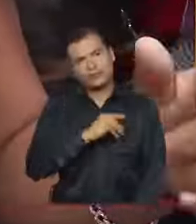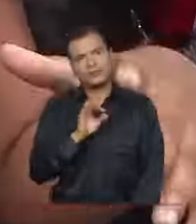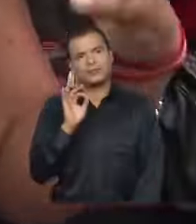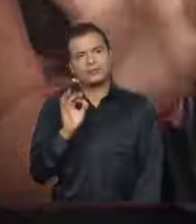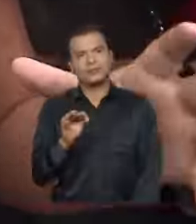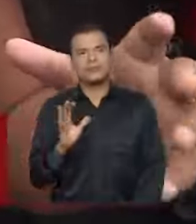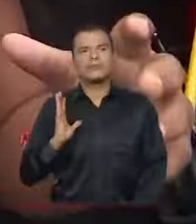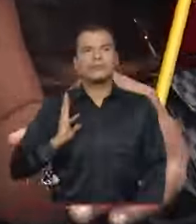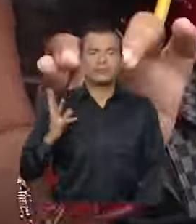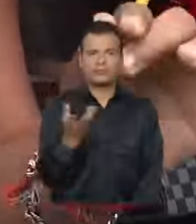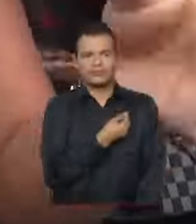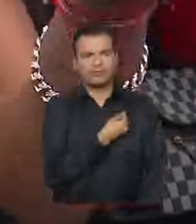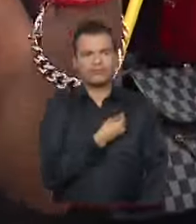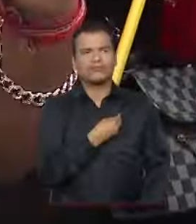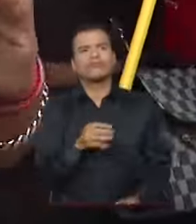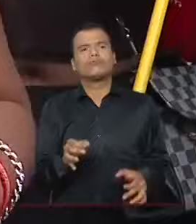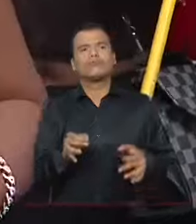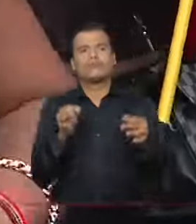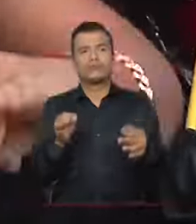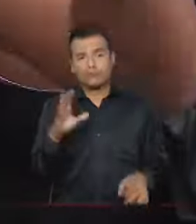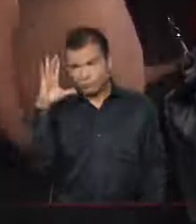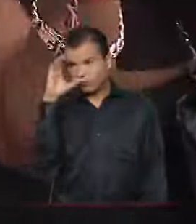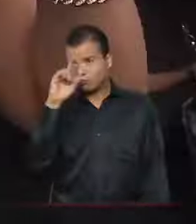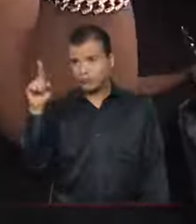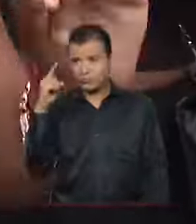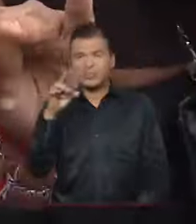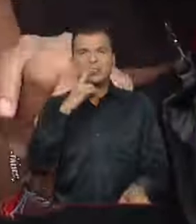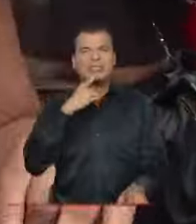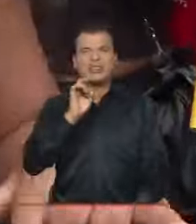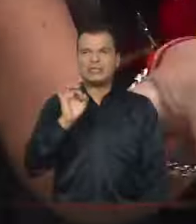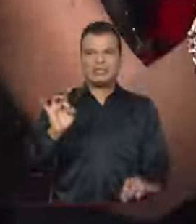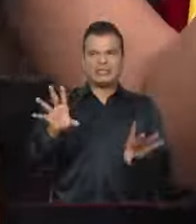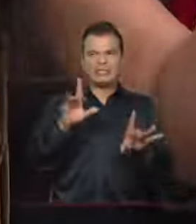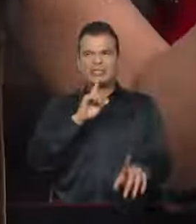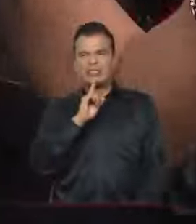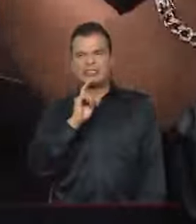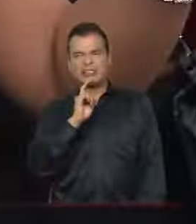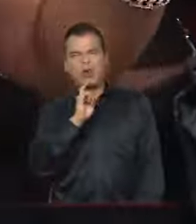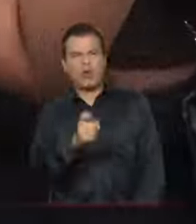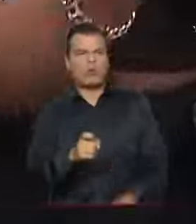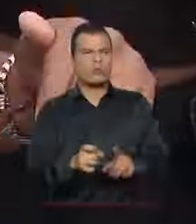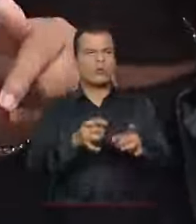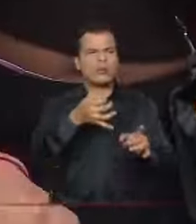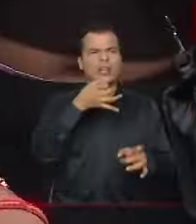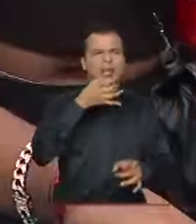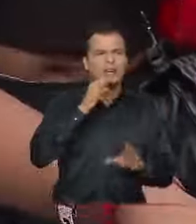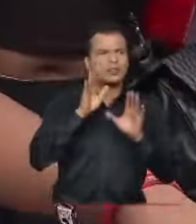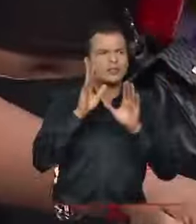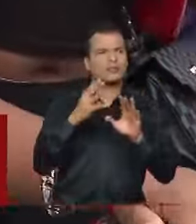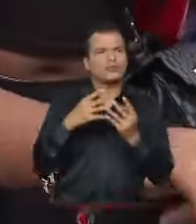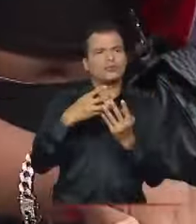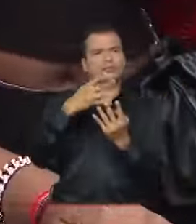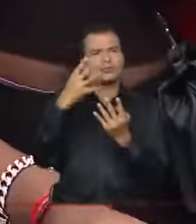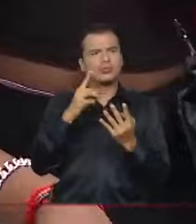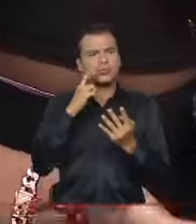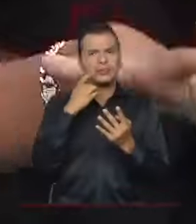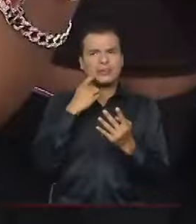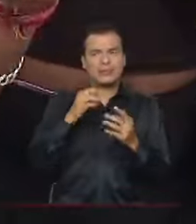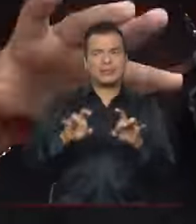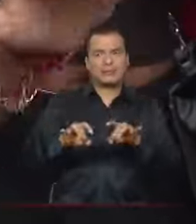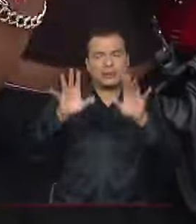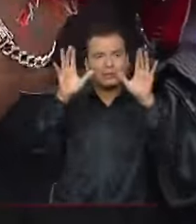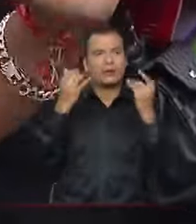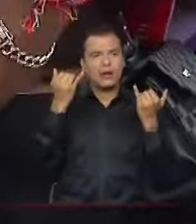Seguimos viendo la homofobia, las transfobias, por eso estamos aquí, para movilizar